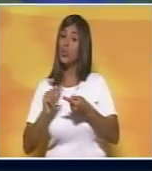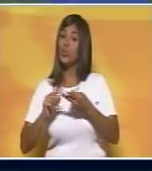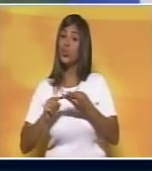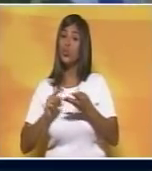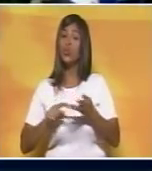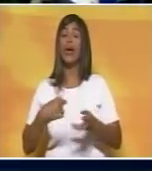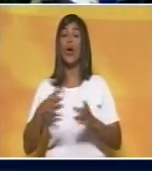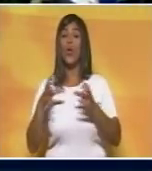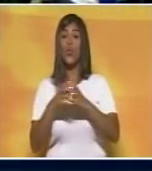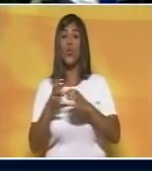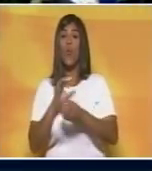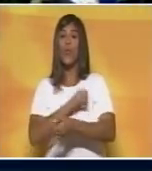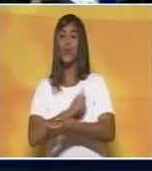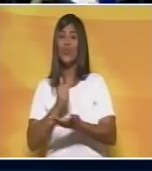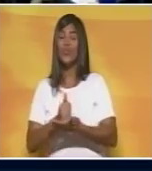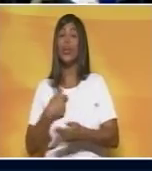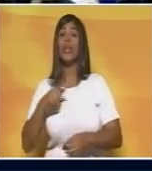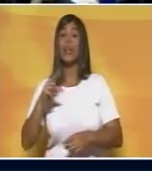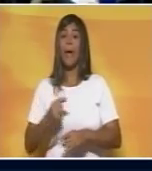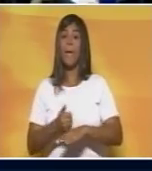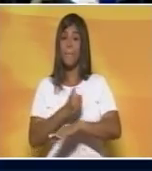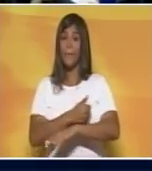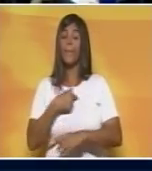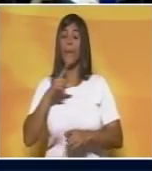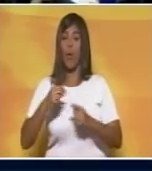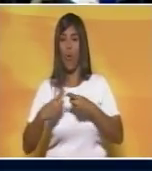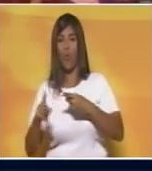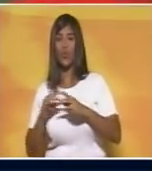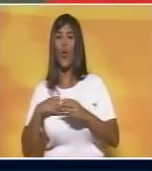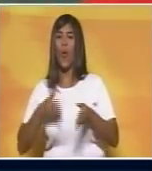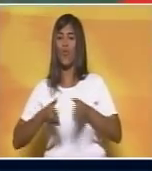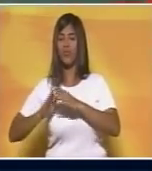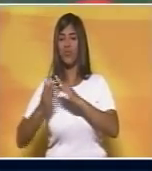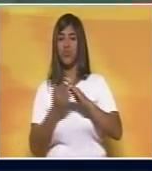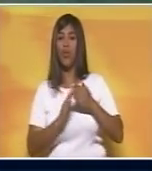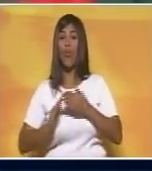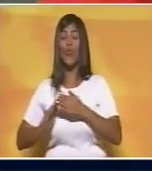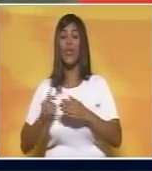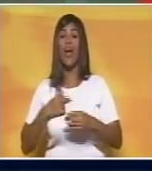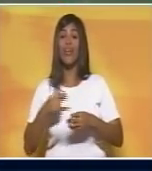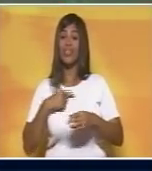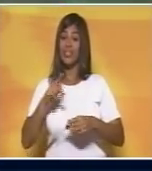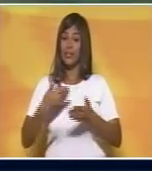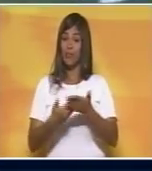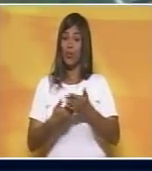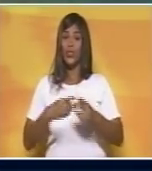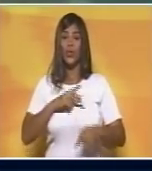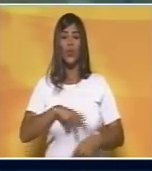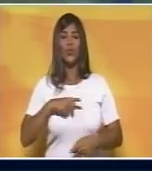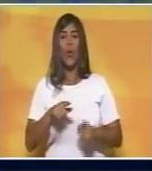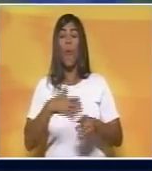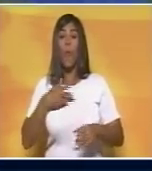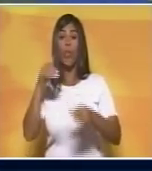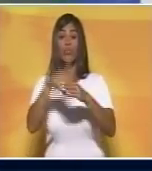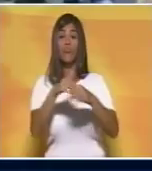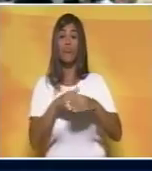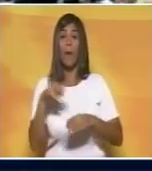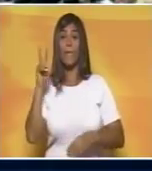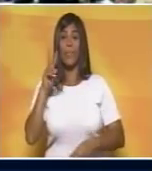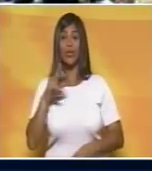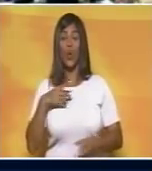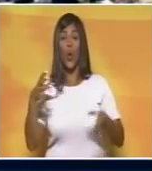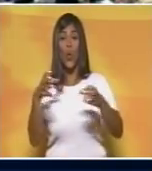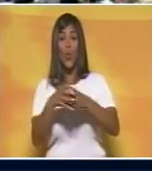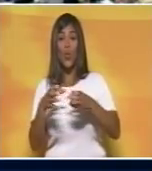Grupo de Contacto Internacional impulsado por el Bloque Comunitario para promover condiciones en las que se pueda celebrar unas elecciones en Venezuela con